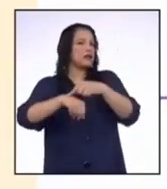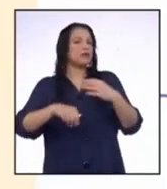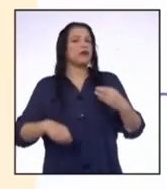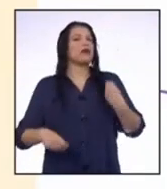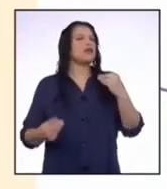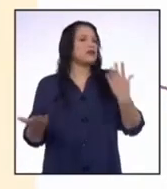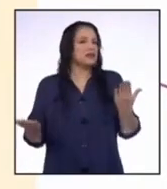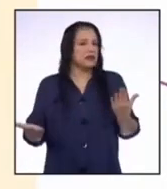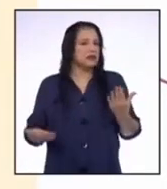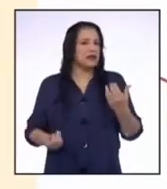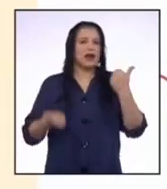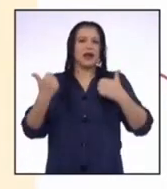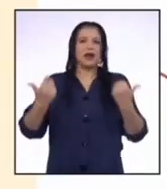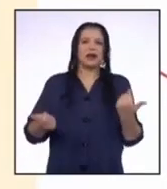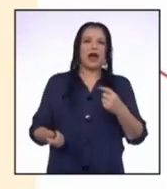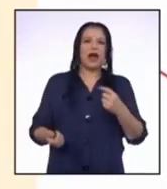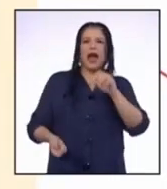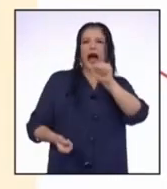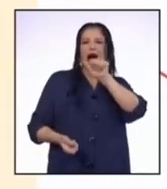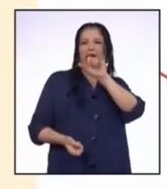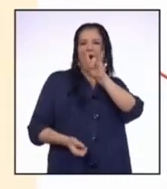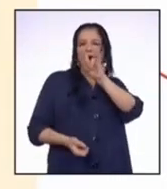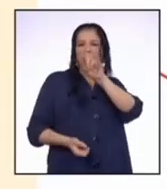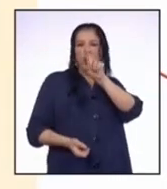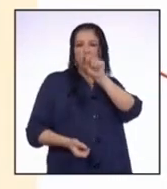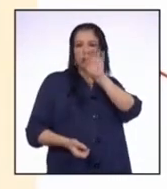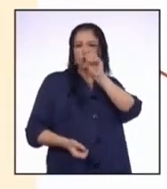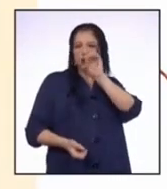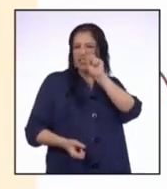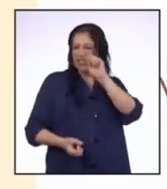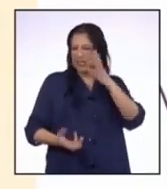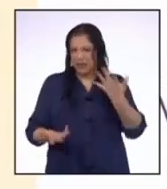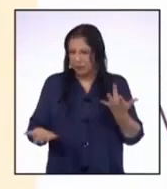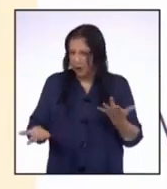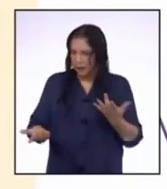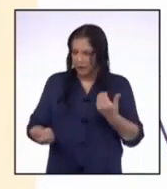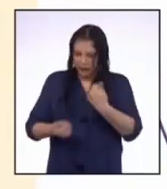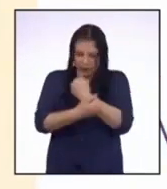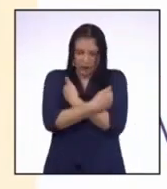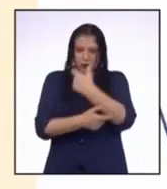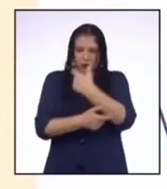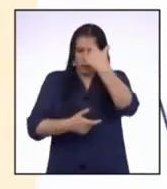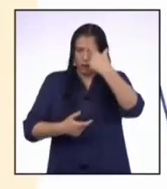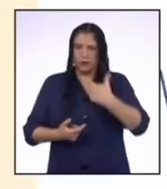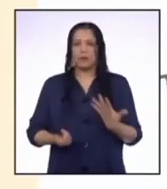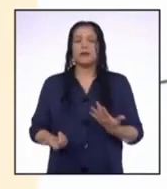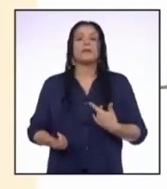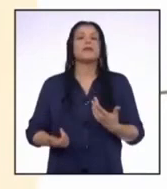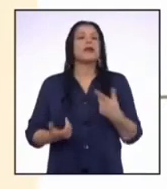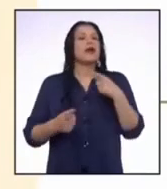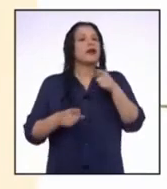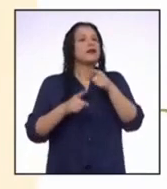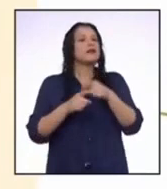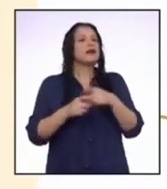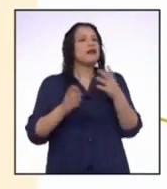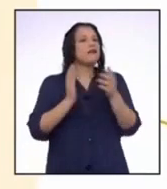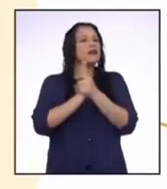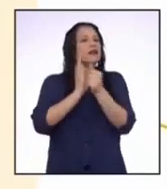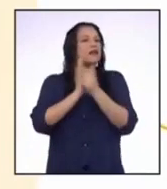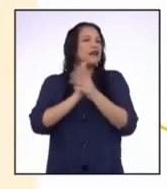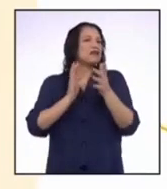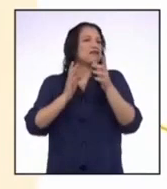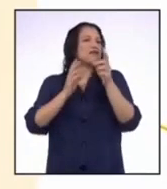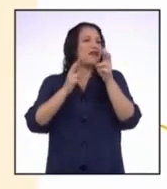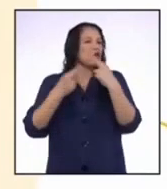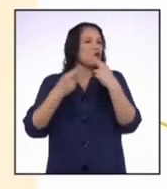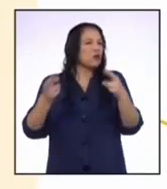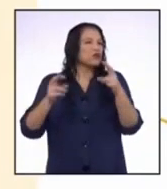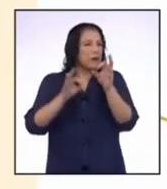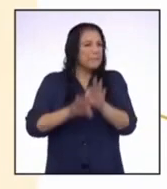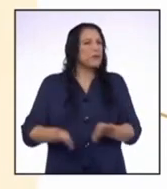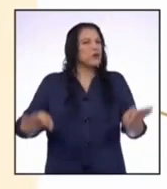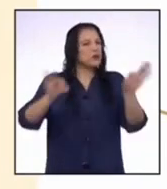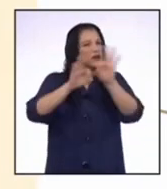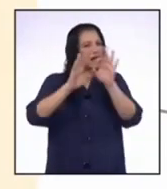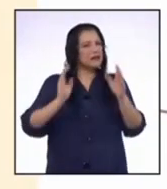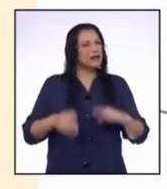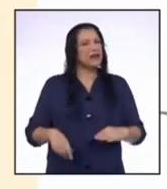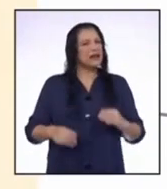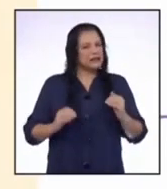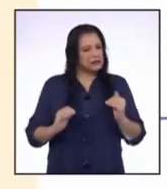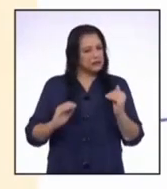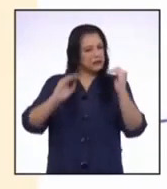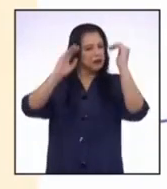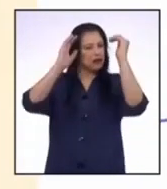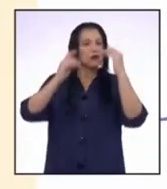adolescencia es la autoestima. Creo que consideran que la capacidad emocional es un recurso muy importante en la formación de las y